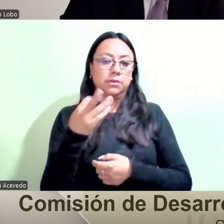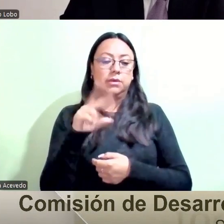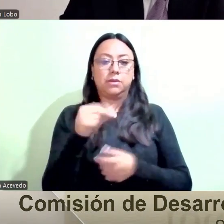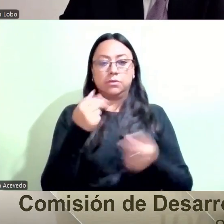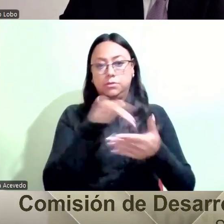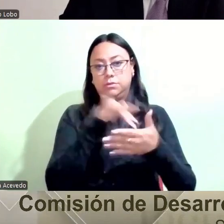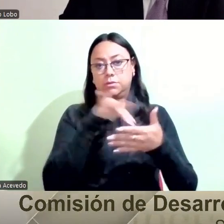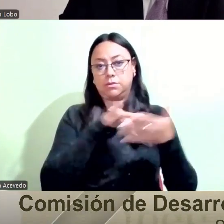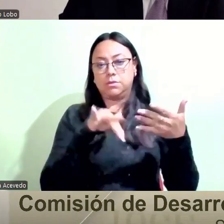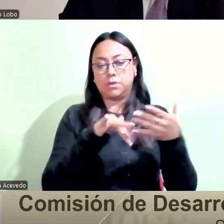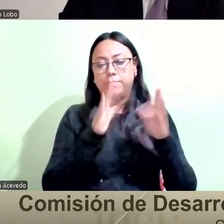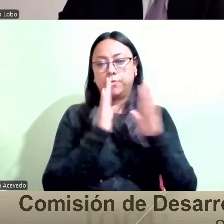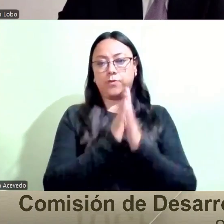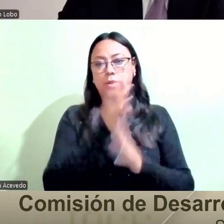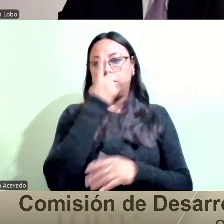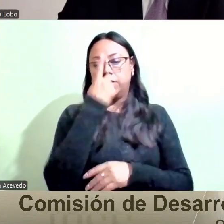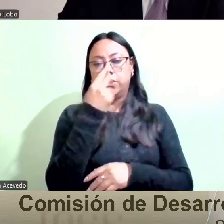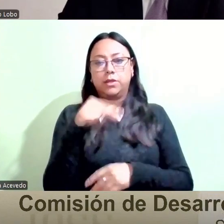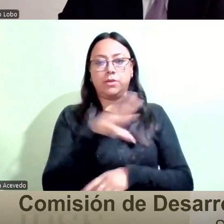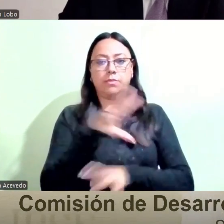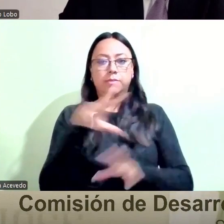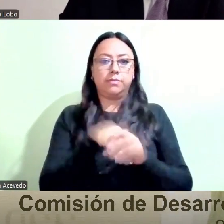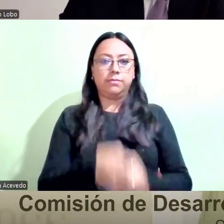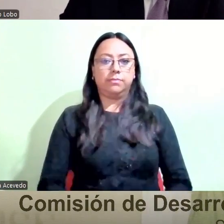hace manifestarlo mencionando su nombre.